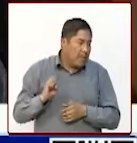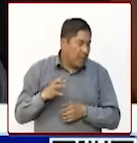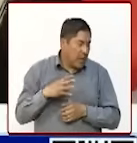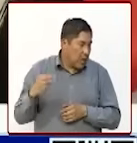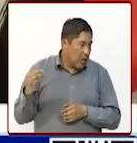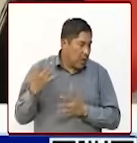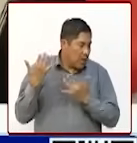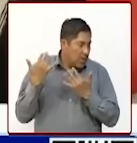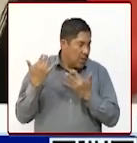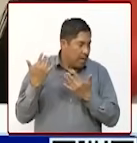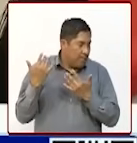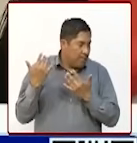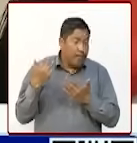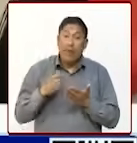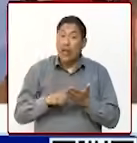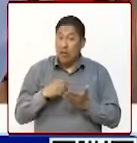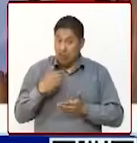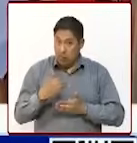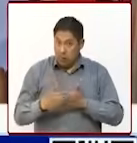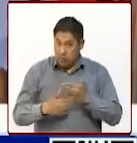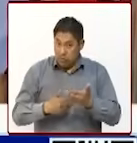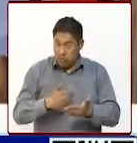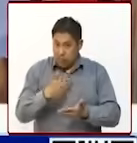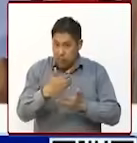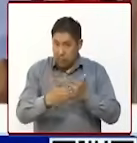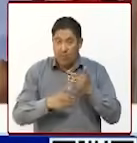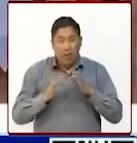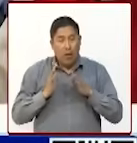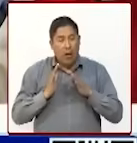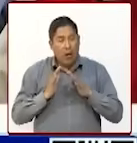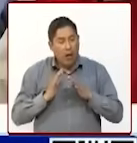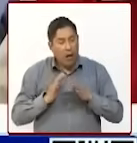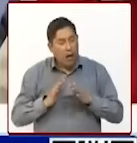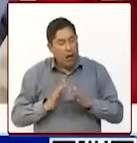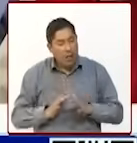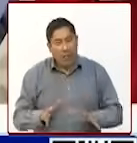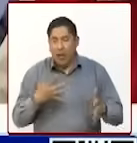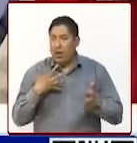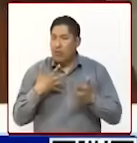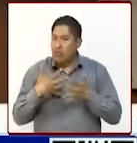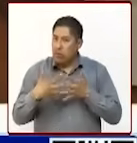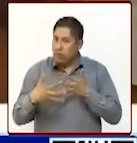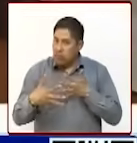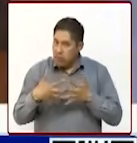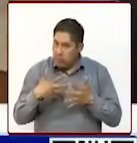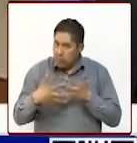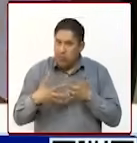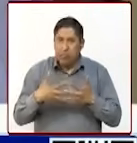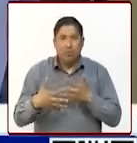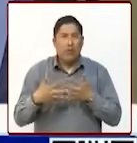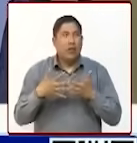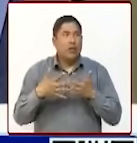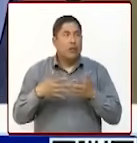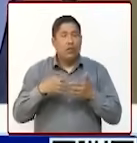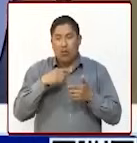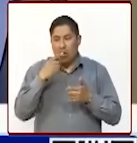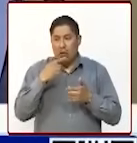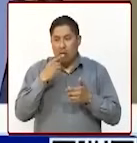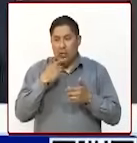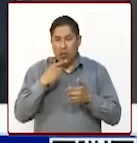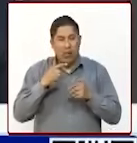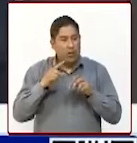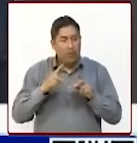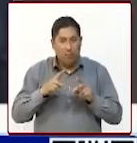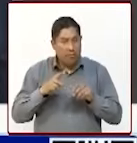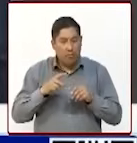esperando que este proceso se lleve con la mayor calma y transparencia posible, como lo demanda la ciudadanía,